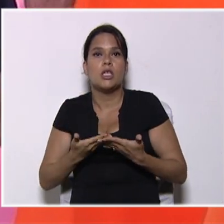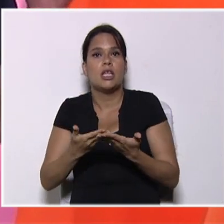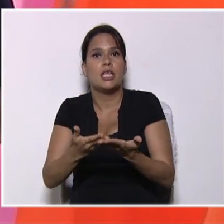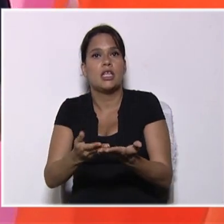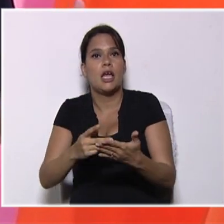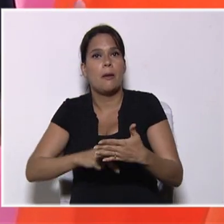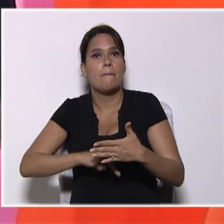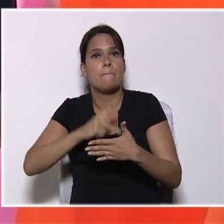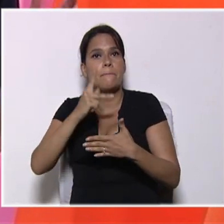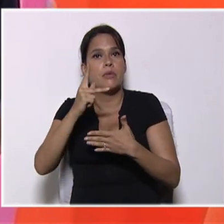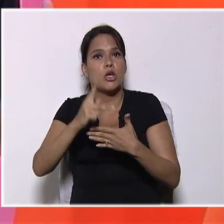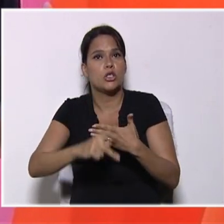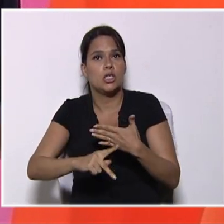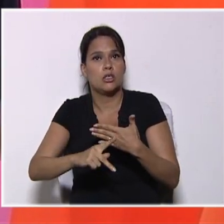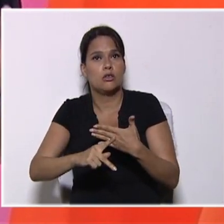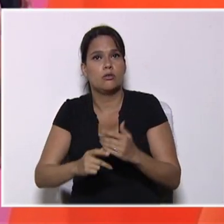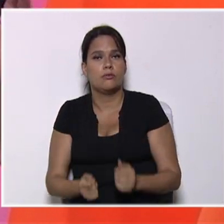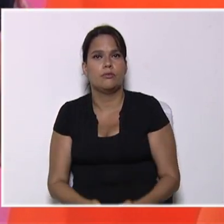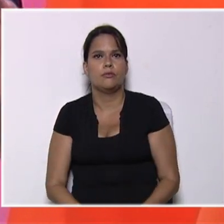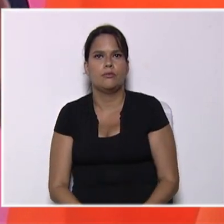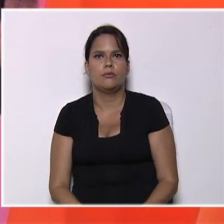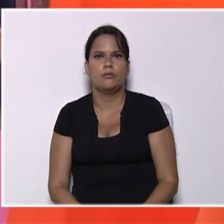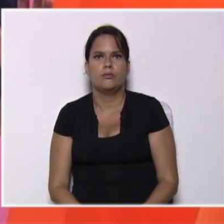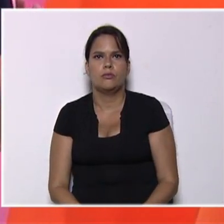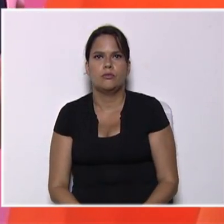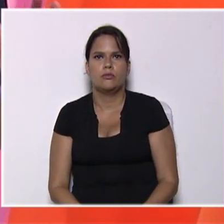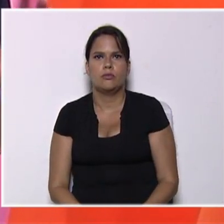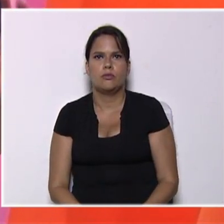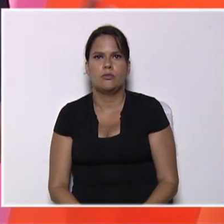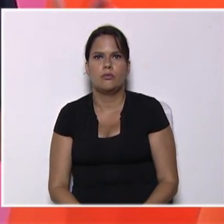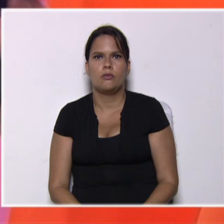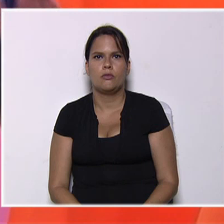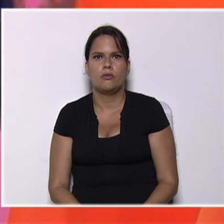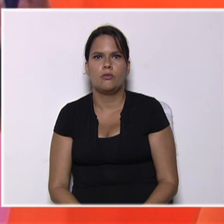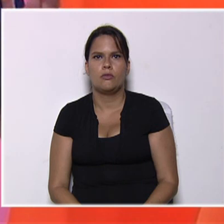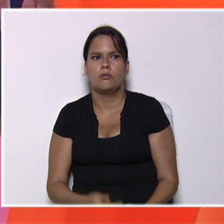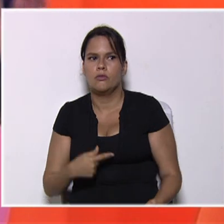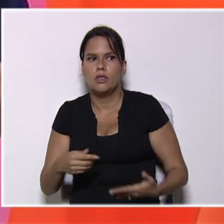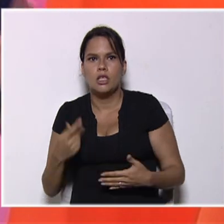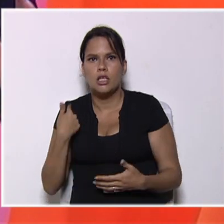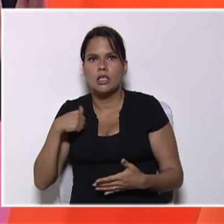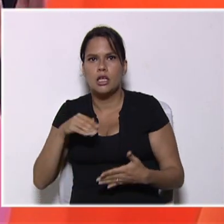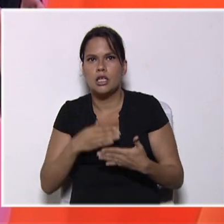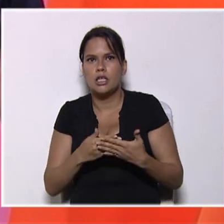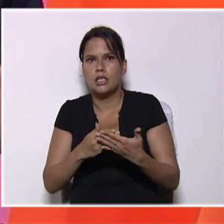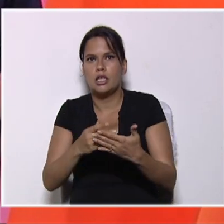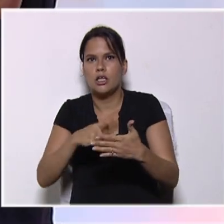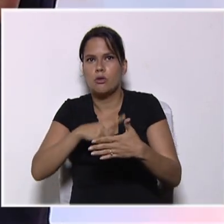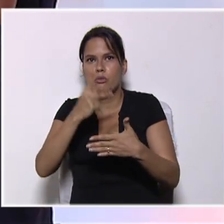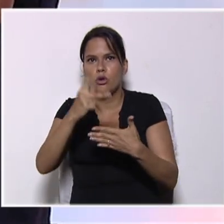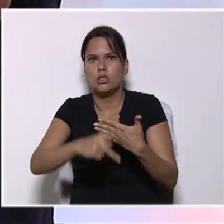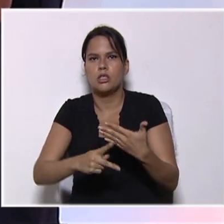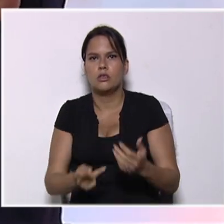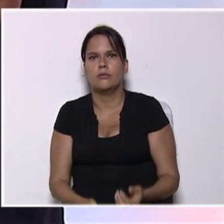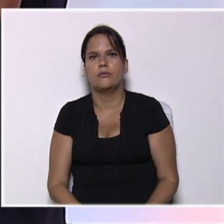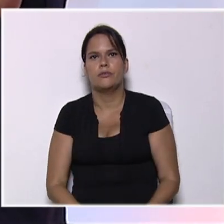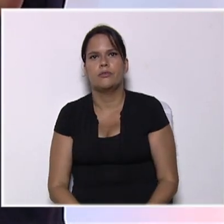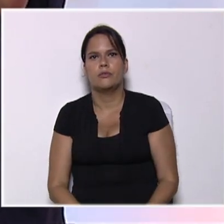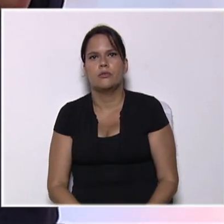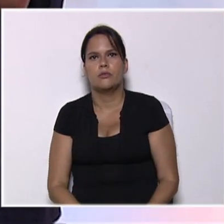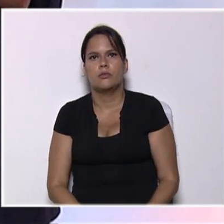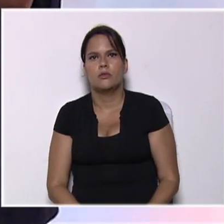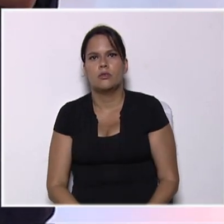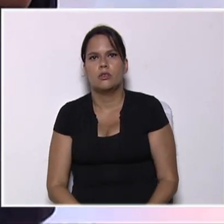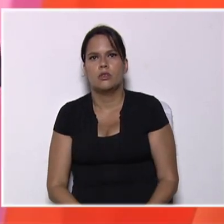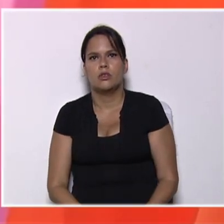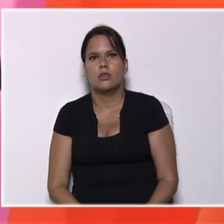Los muchachos ahorita están en una fase de entrega, sí, de un anteproyecto, lo deben de decir por ahí, ya deben de estar nerviosos cuando dije eso. Tienen que entregar